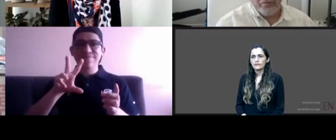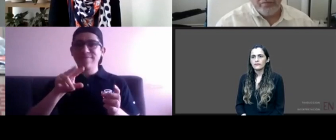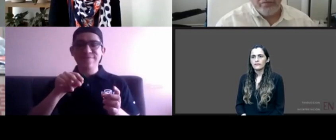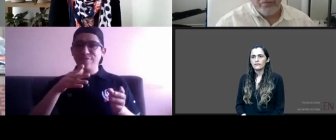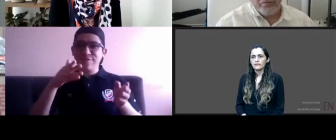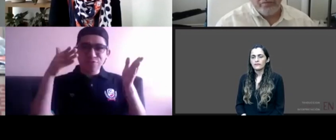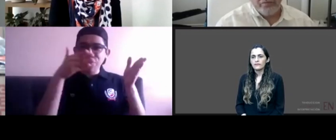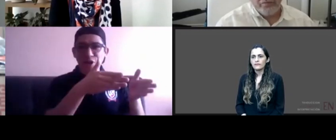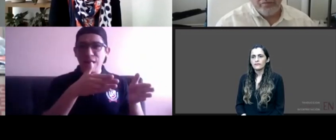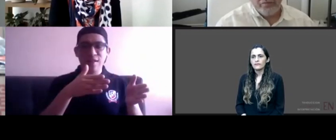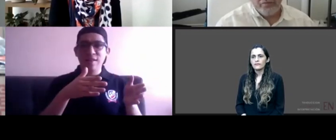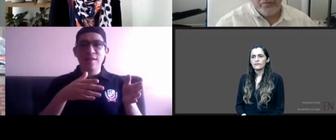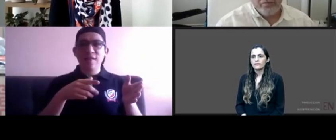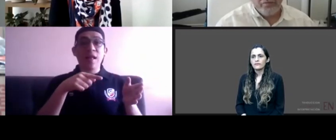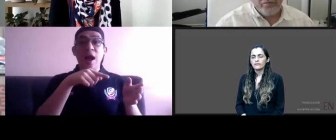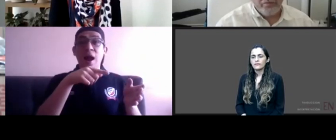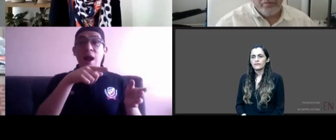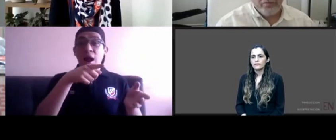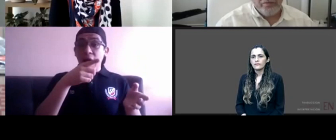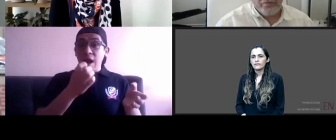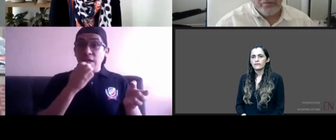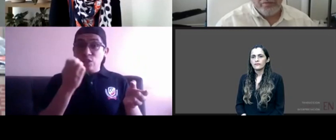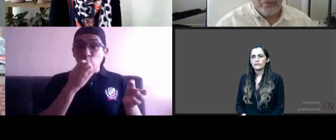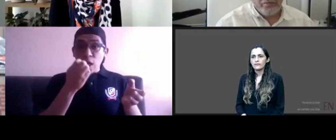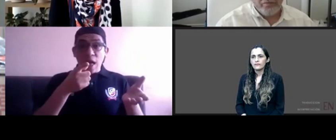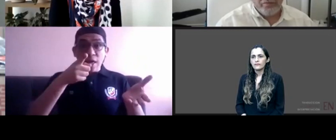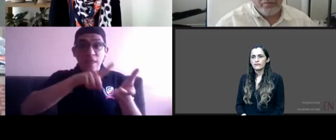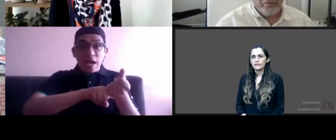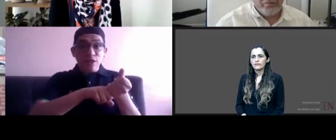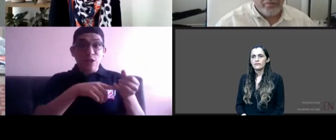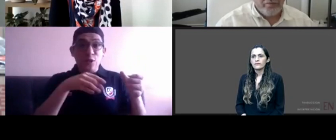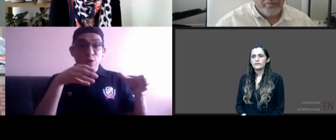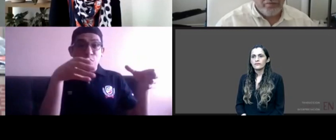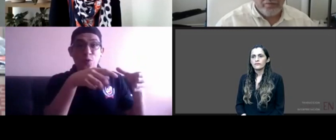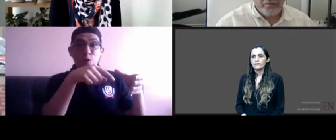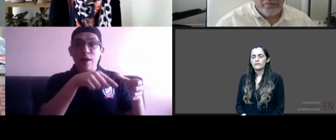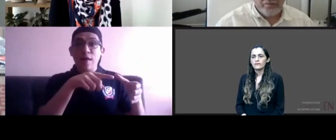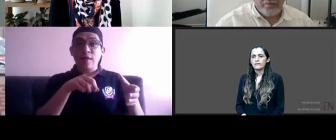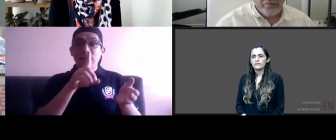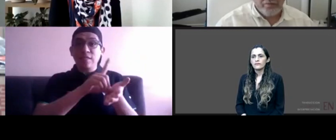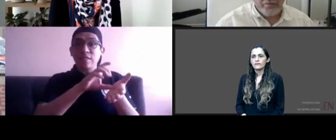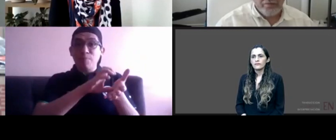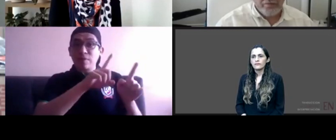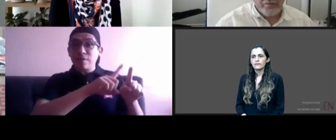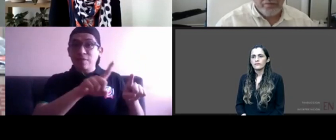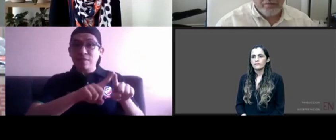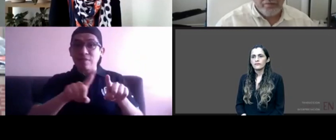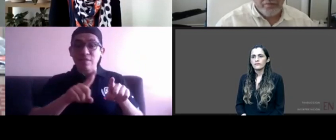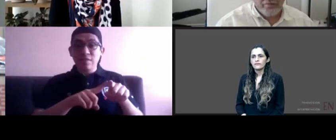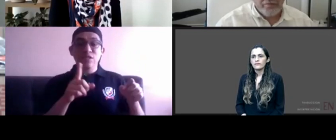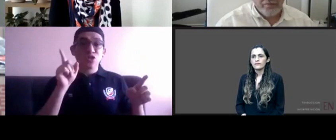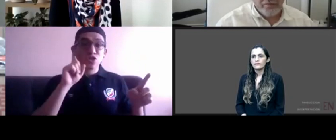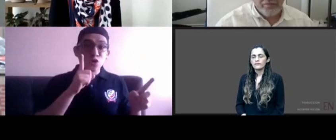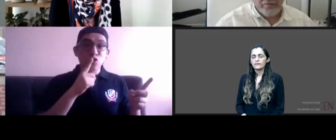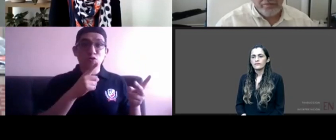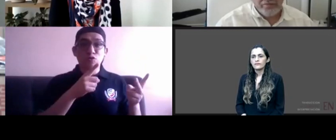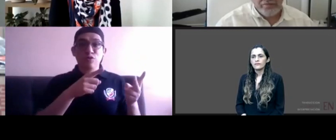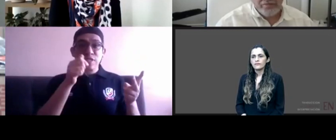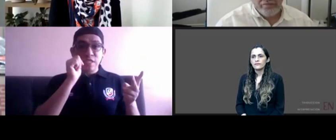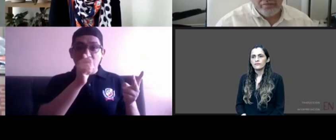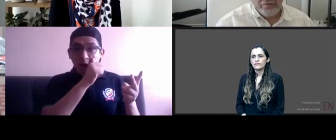educación especial, desde la perspectiva de personas con discapacidad, porque desde esta perspectiva